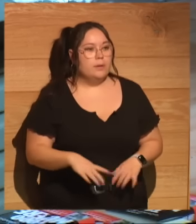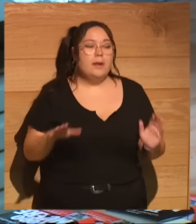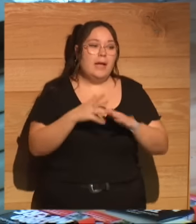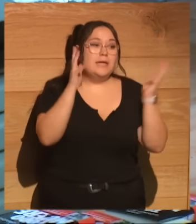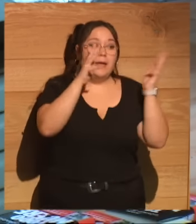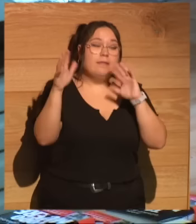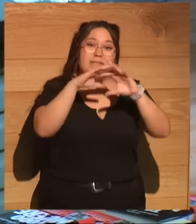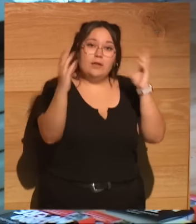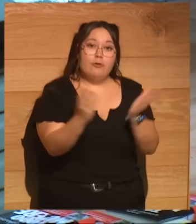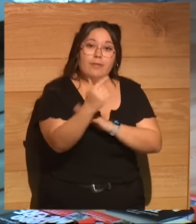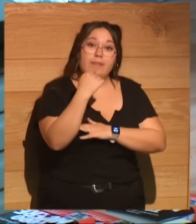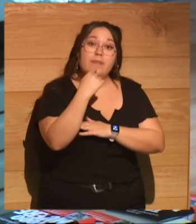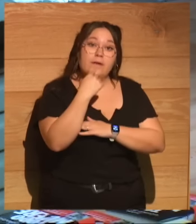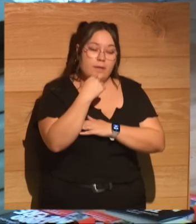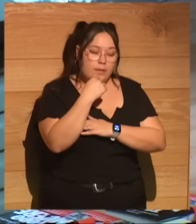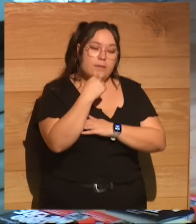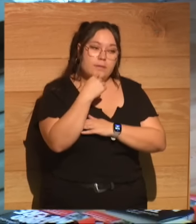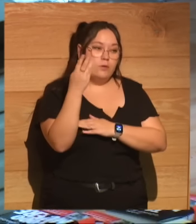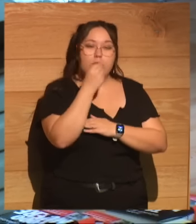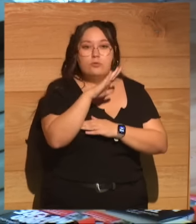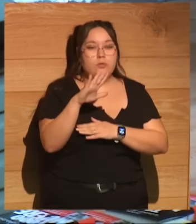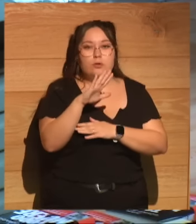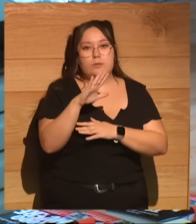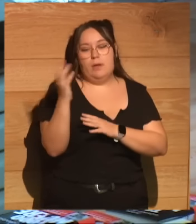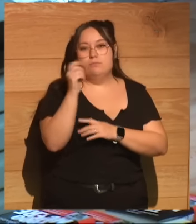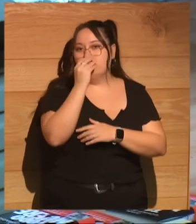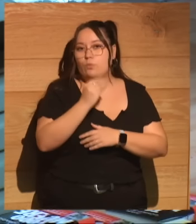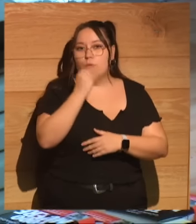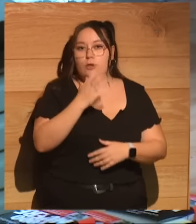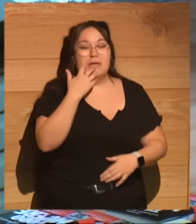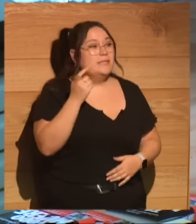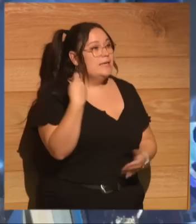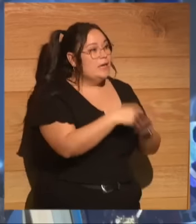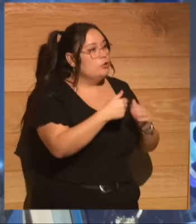agencias internacionales, ajá, son los más ricos. O sea que si los quieres más caros,